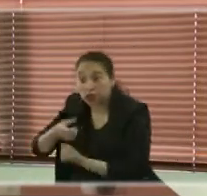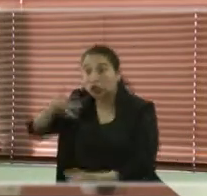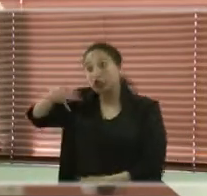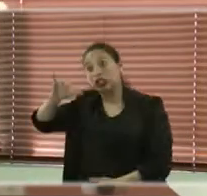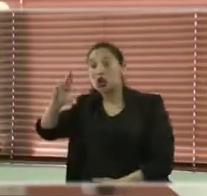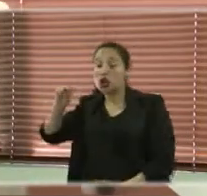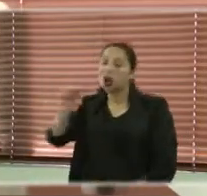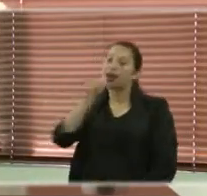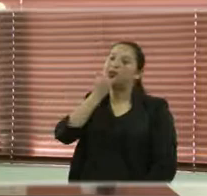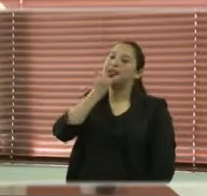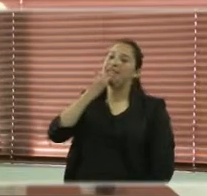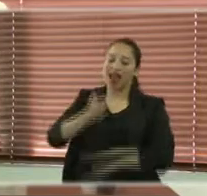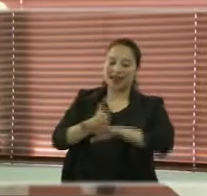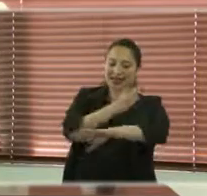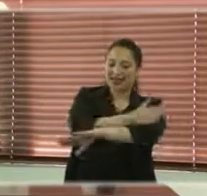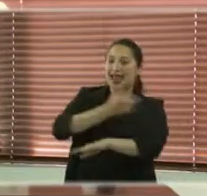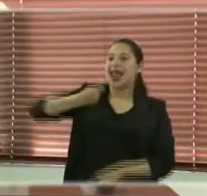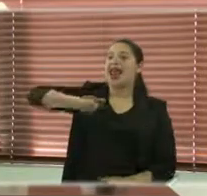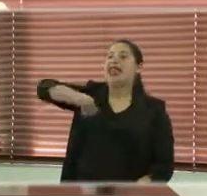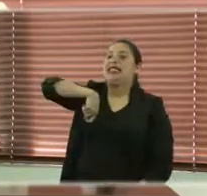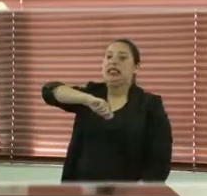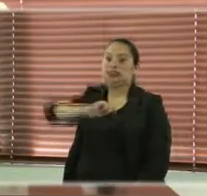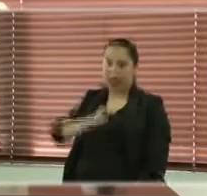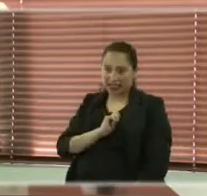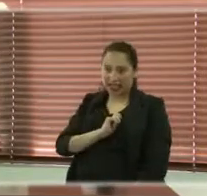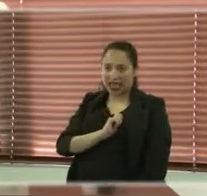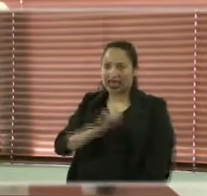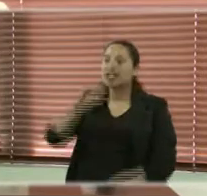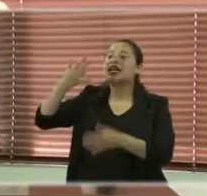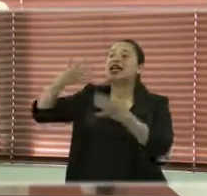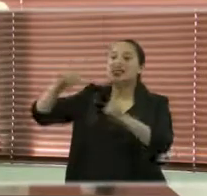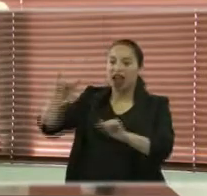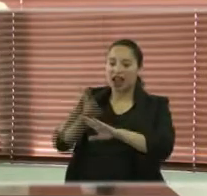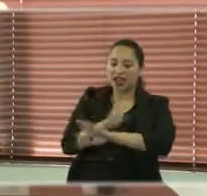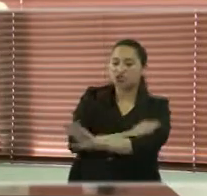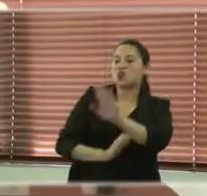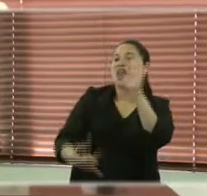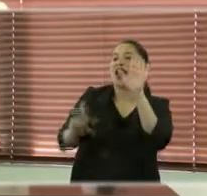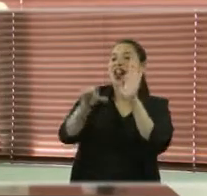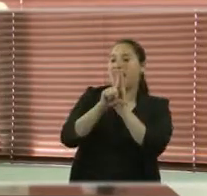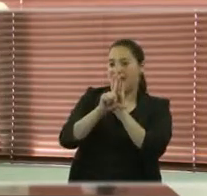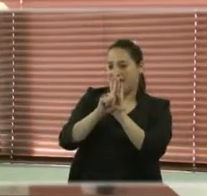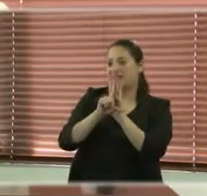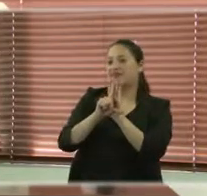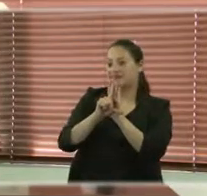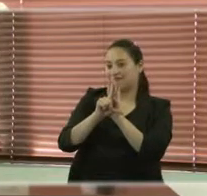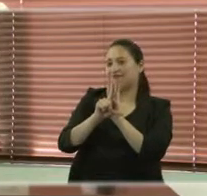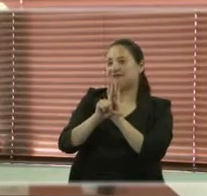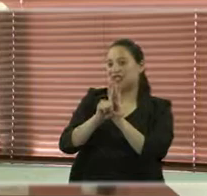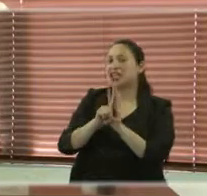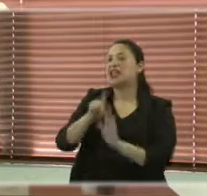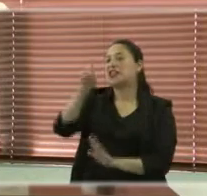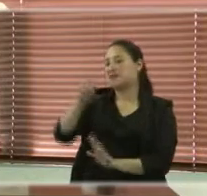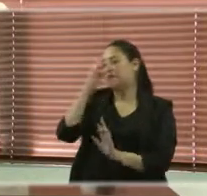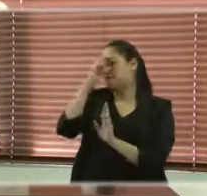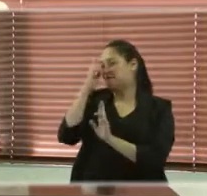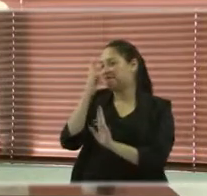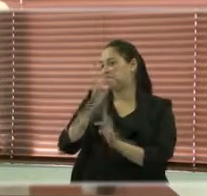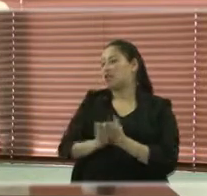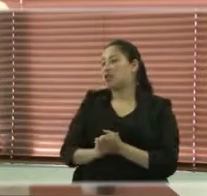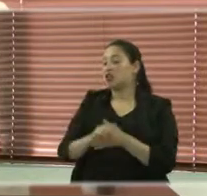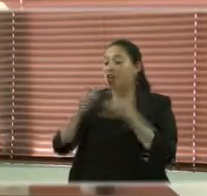en España Entonces no se está aquí emitiendo opinión sobre el sobre el aborto en